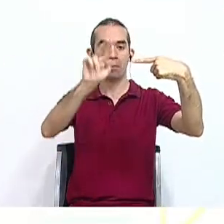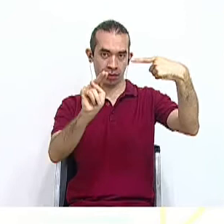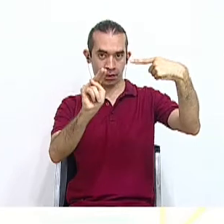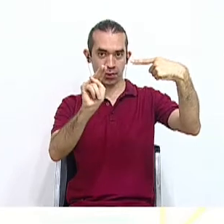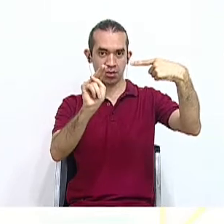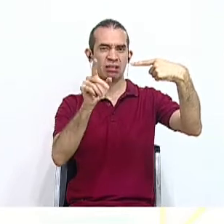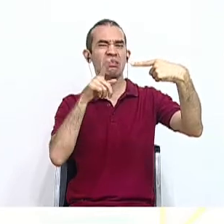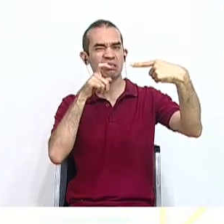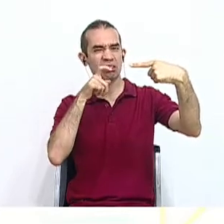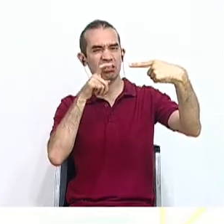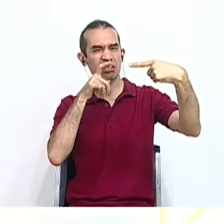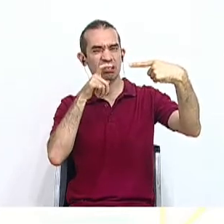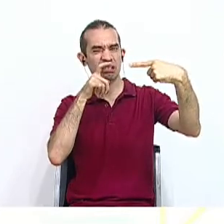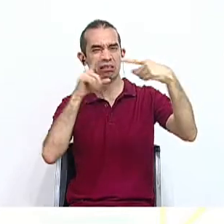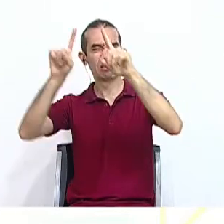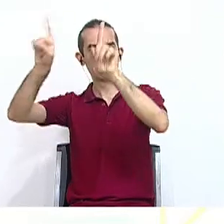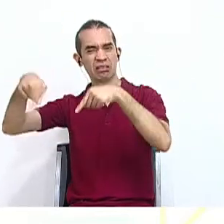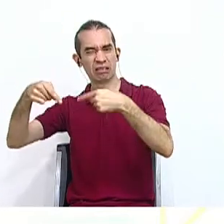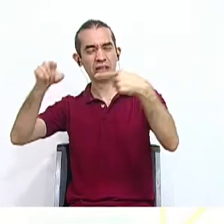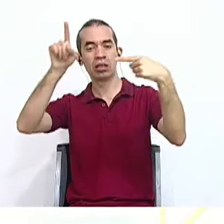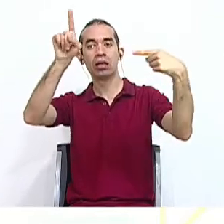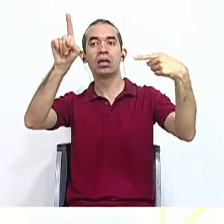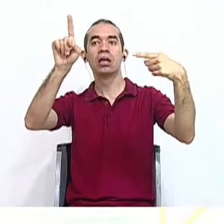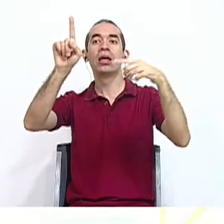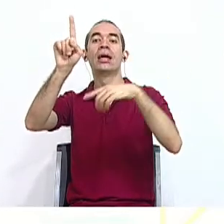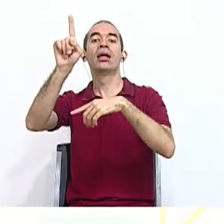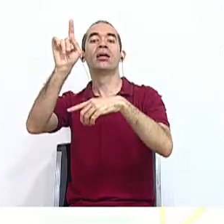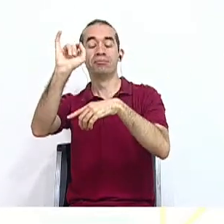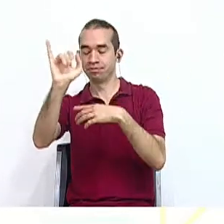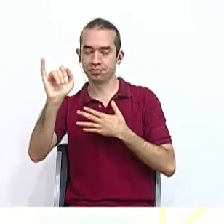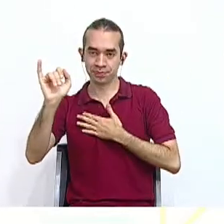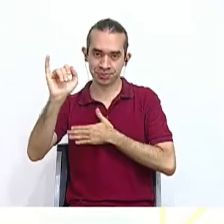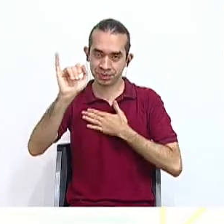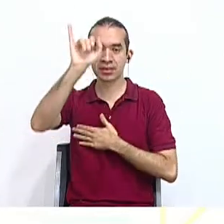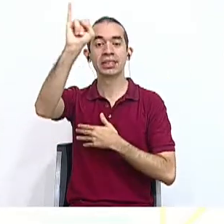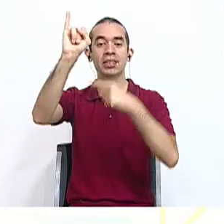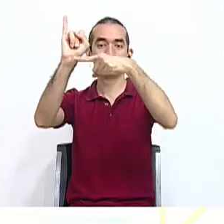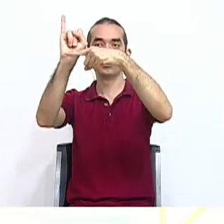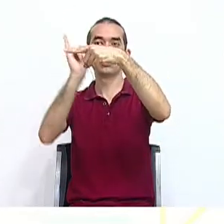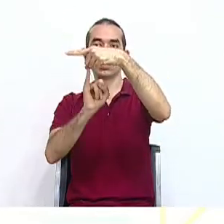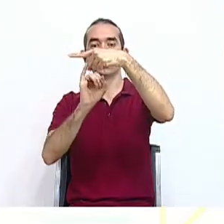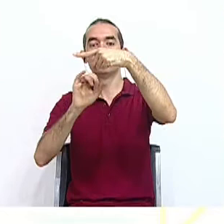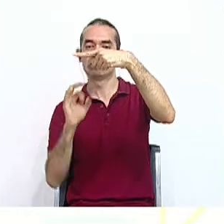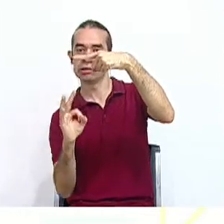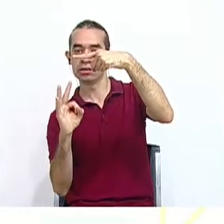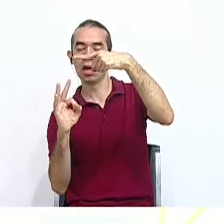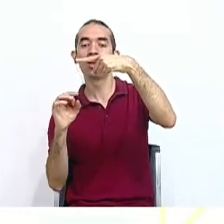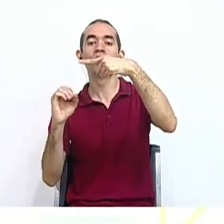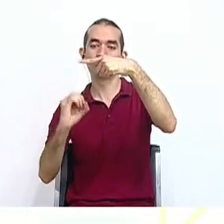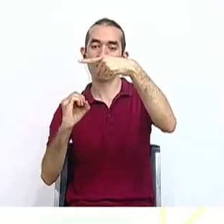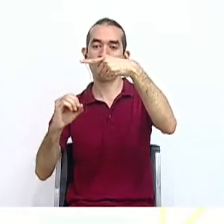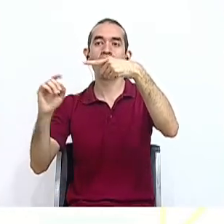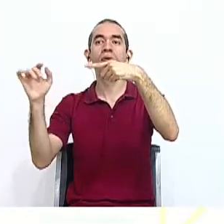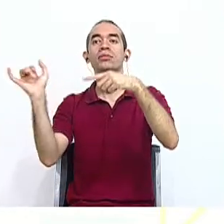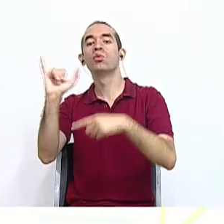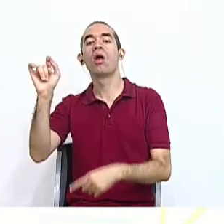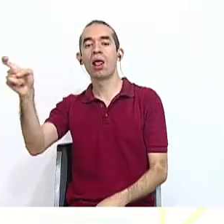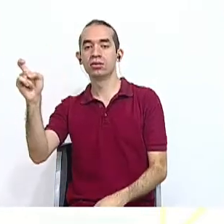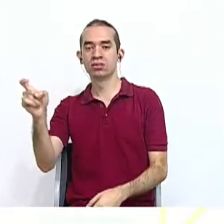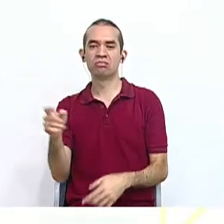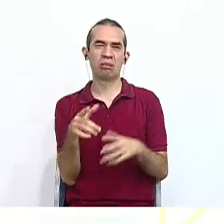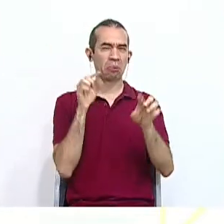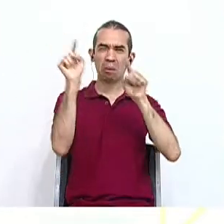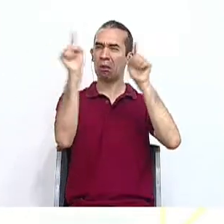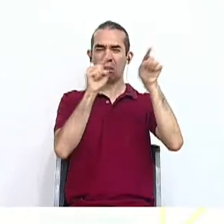¿de quién? De I sobre I sub 0 es igual a X. Pero, ¿quiénes son estas variables y estas